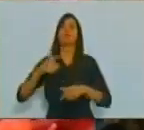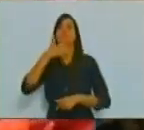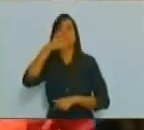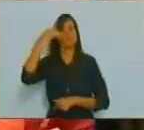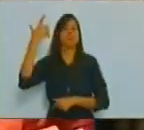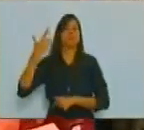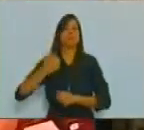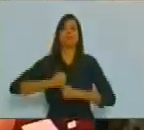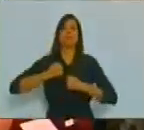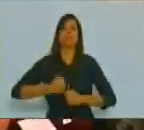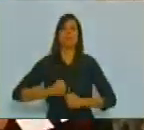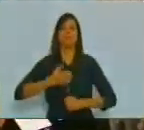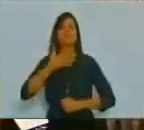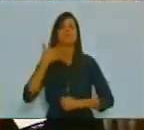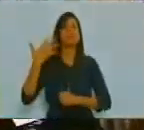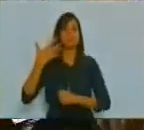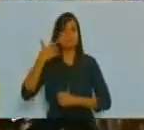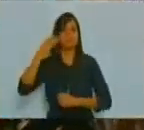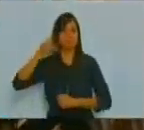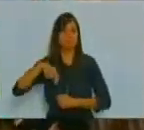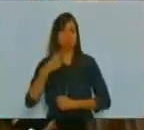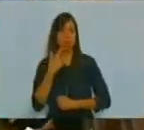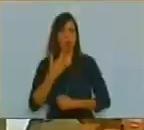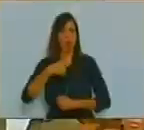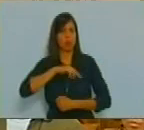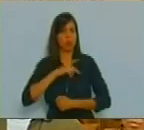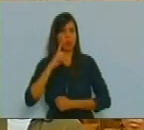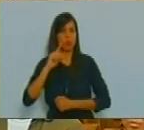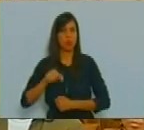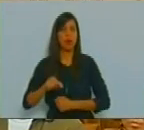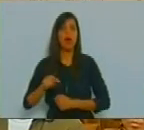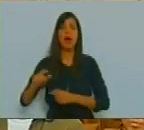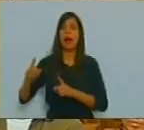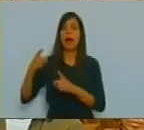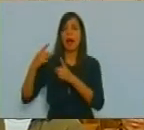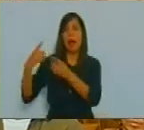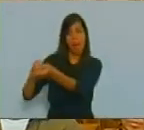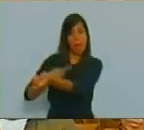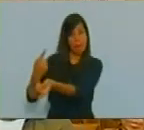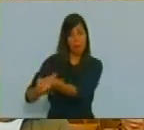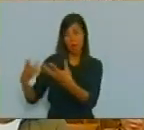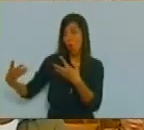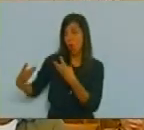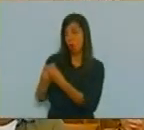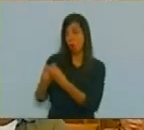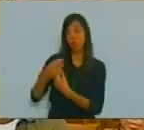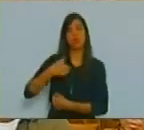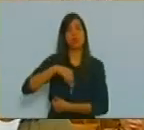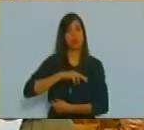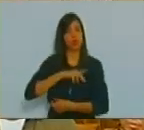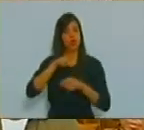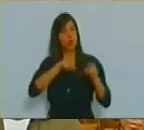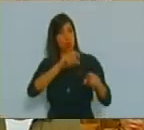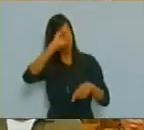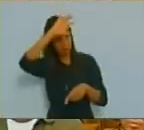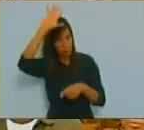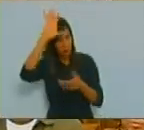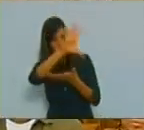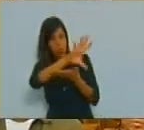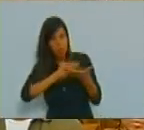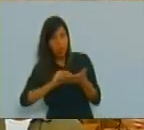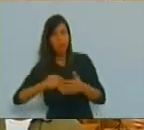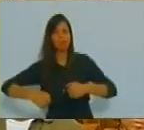con los constituyentistas con oliver guzmán su hermano este hemiciclo lo llenamos todos los días de tu verbo encendido de tu espíritu